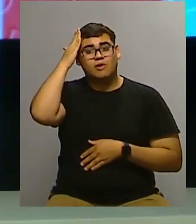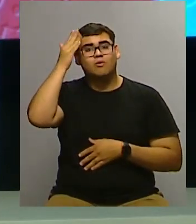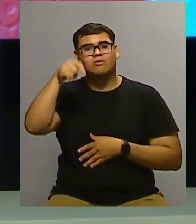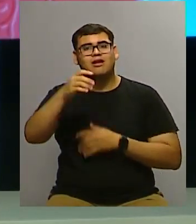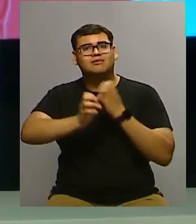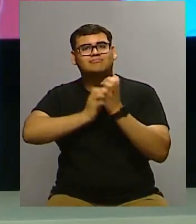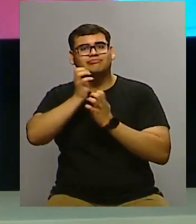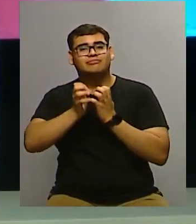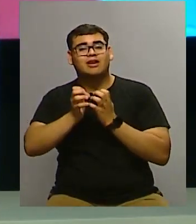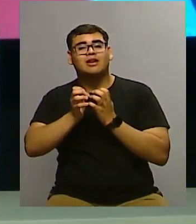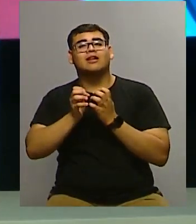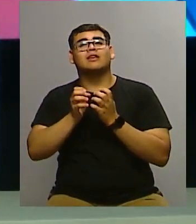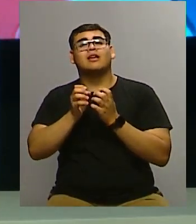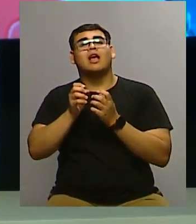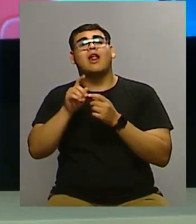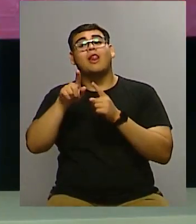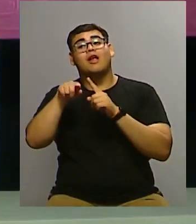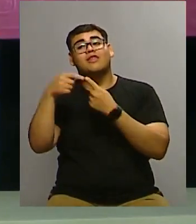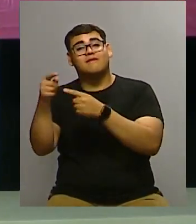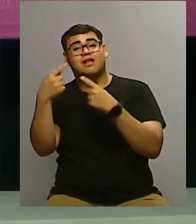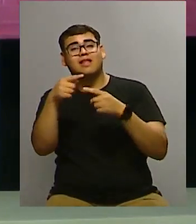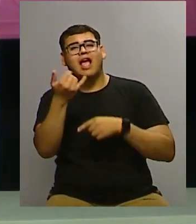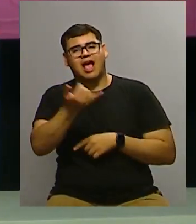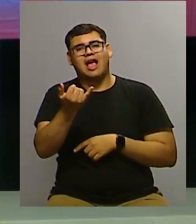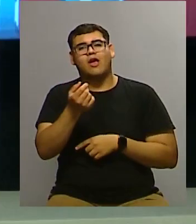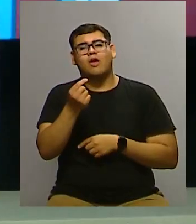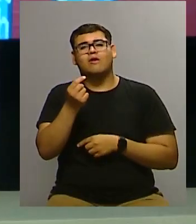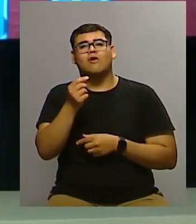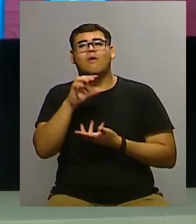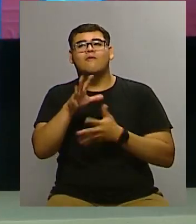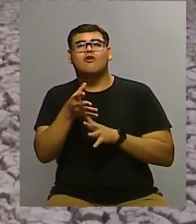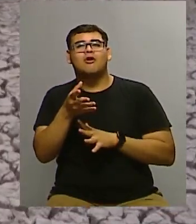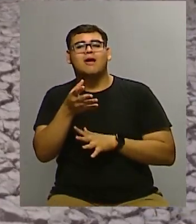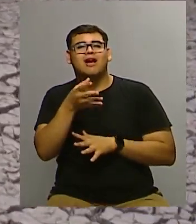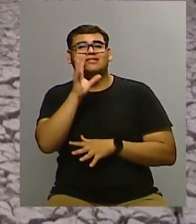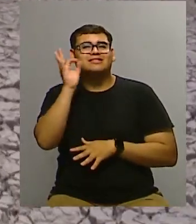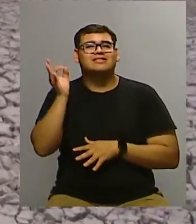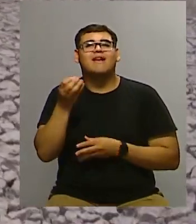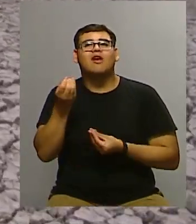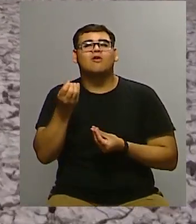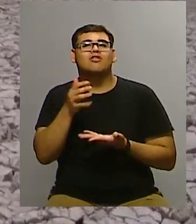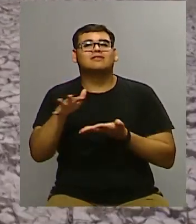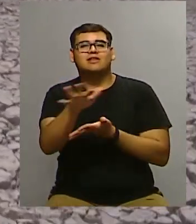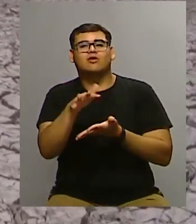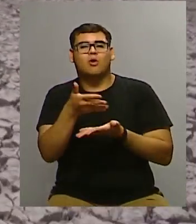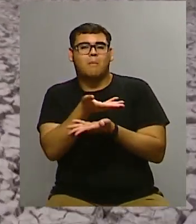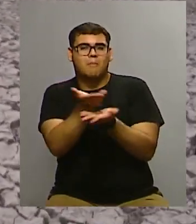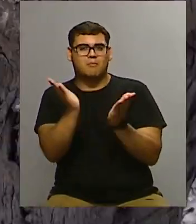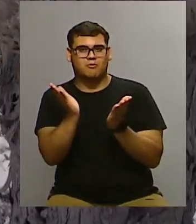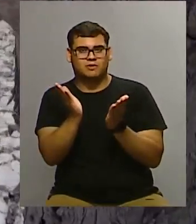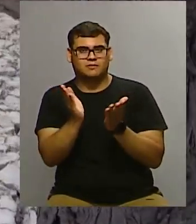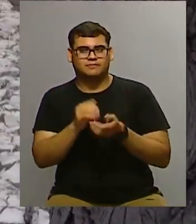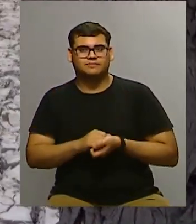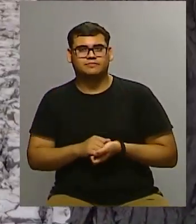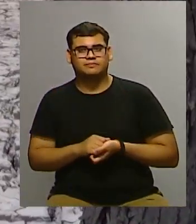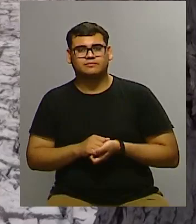respecto a otras economías regionales, vos nombraste la soja, que es que sabe trabajar con el sector público. En ese trabajo con el